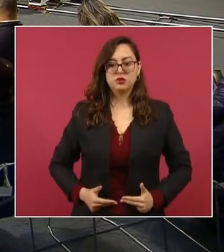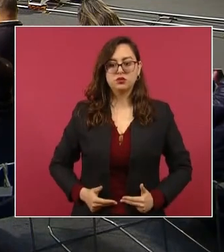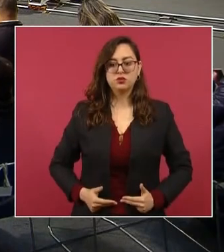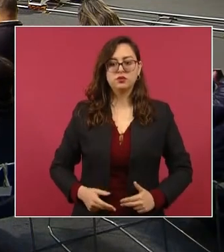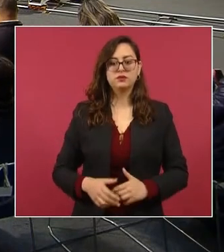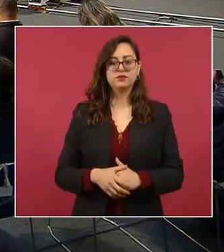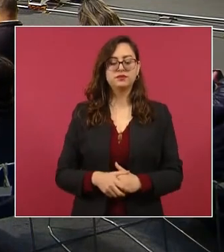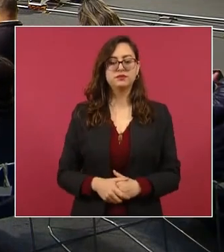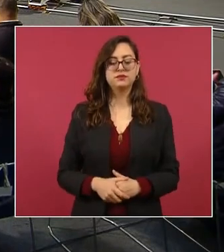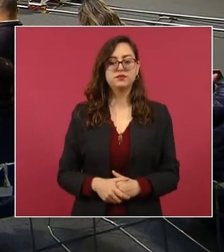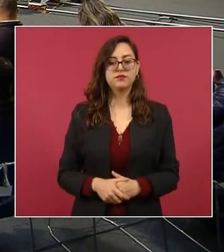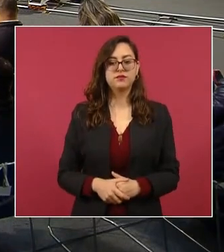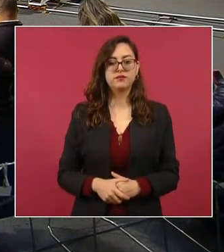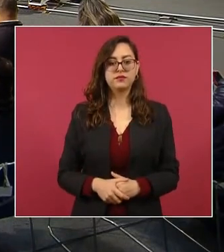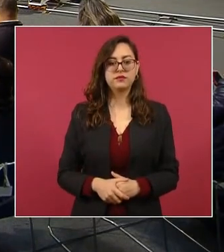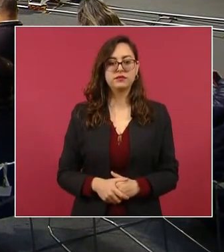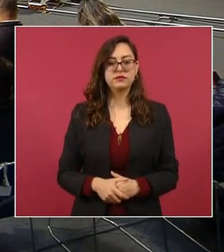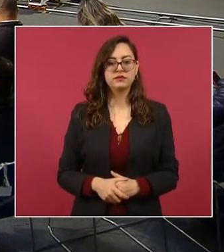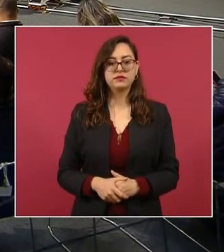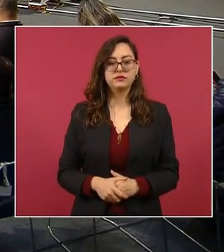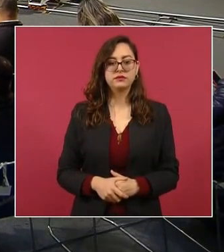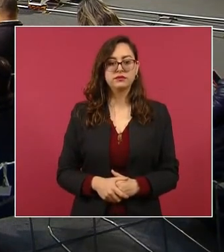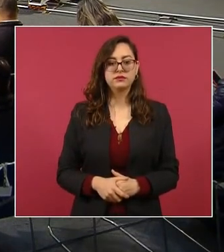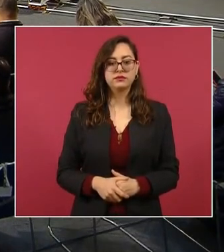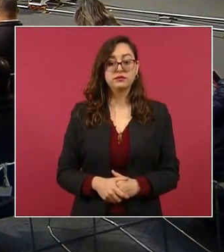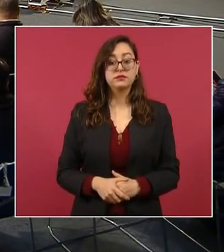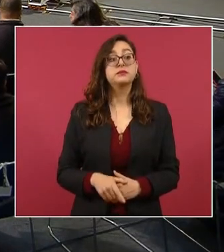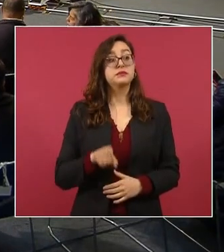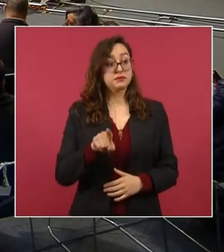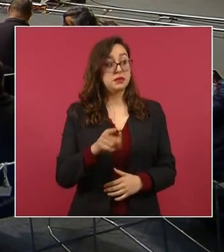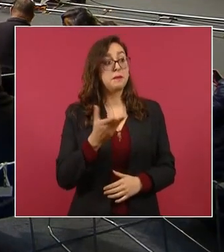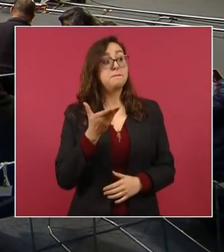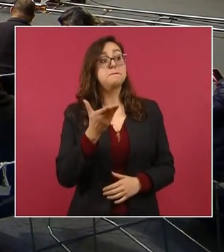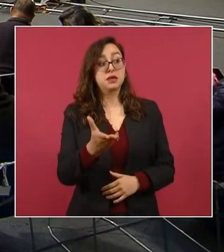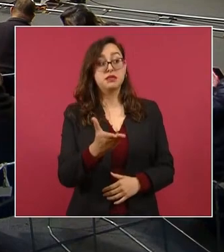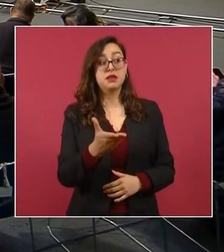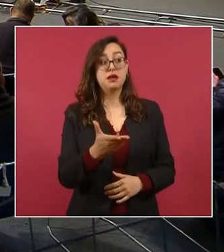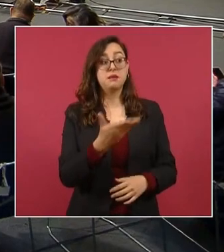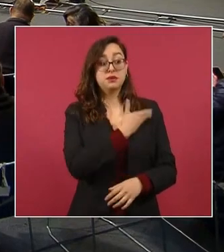Pero pide la libertad de Castillo, a ver si está ahí.